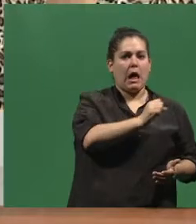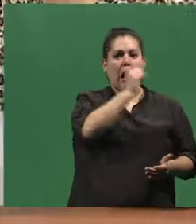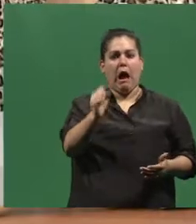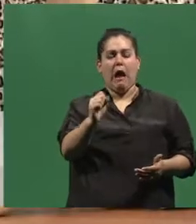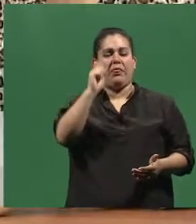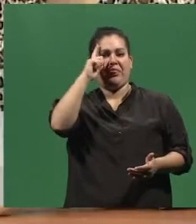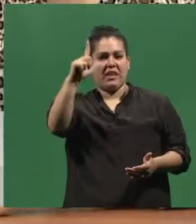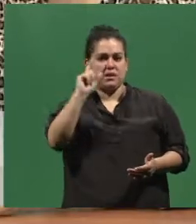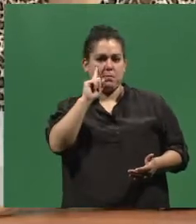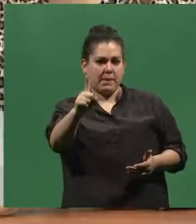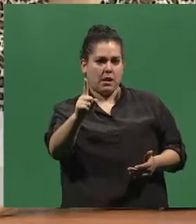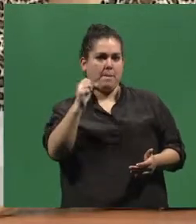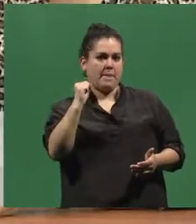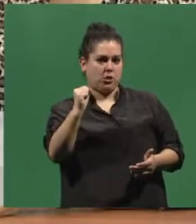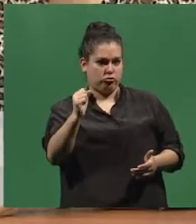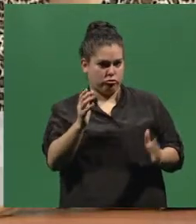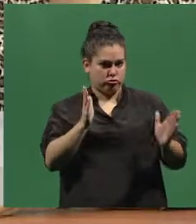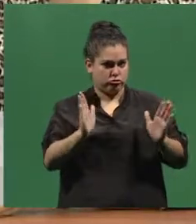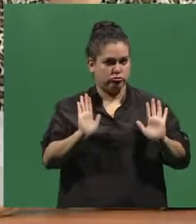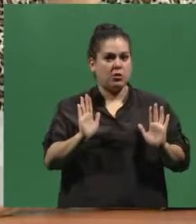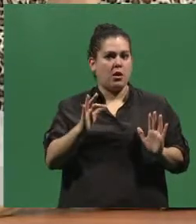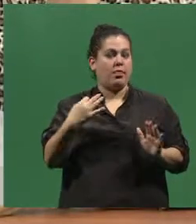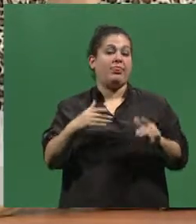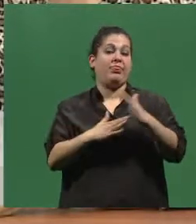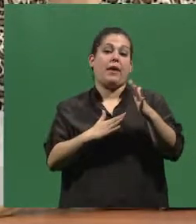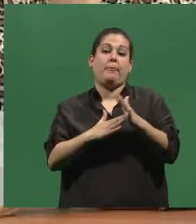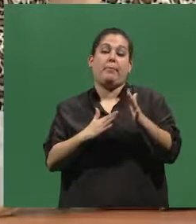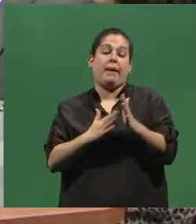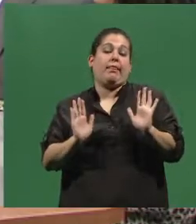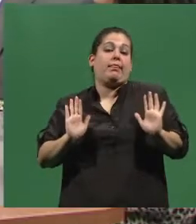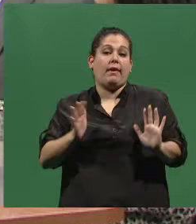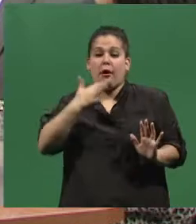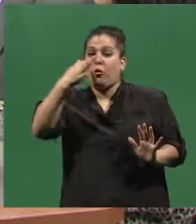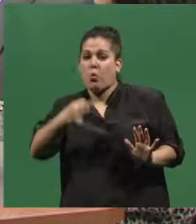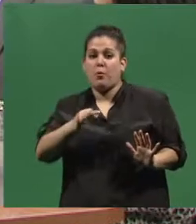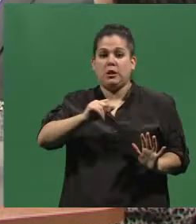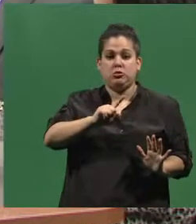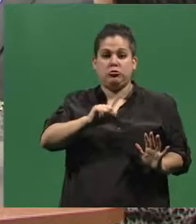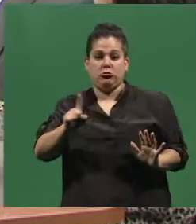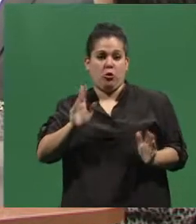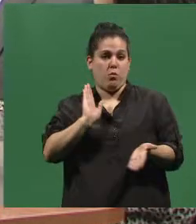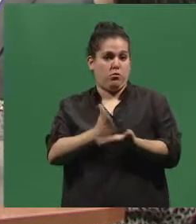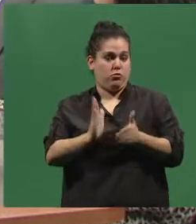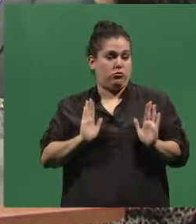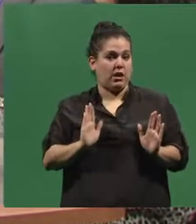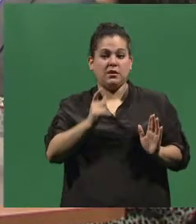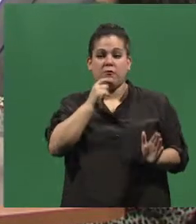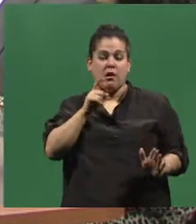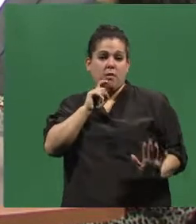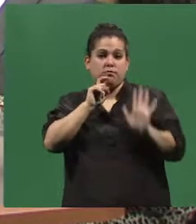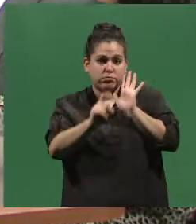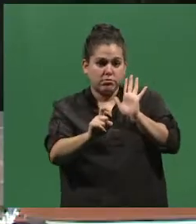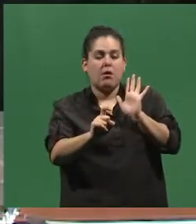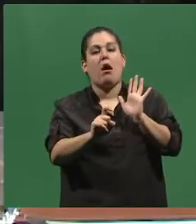10.000 pesos, son graduadas, tienen que ver con que si se ha cumplido, si han cometido